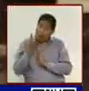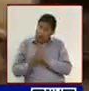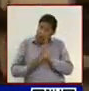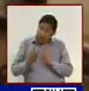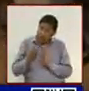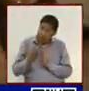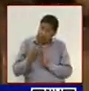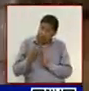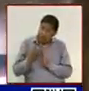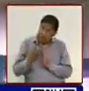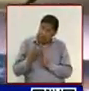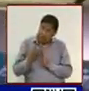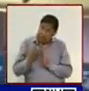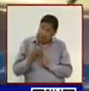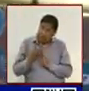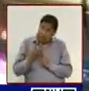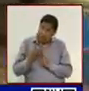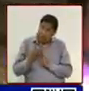Héctor.